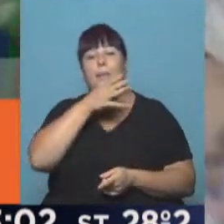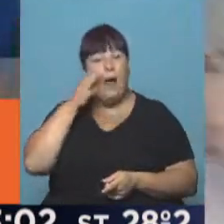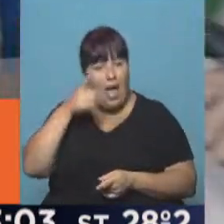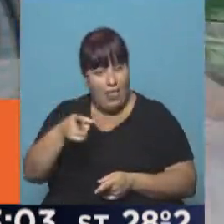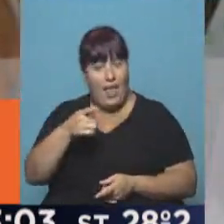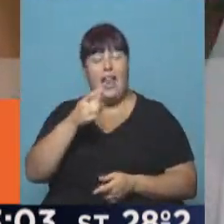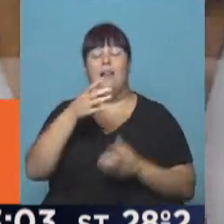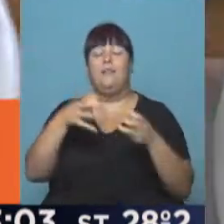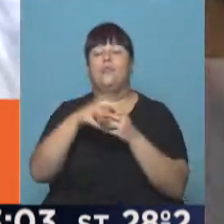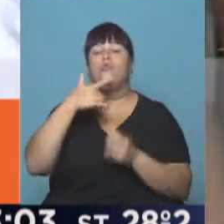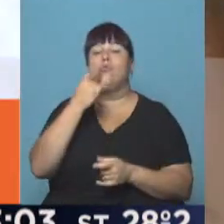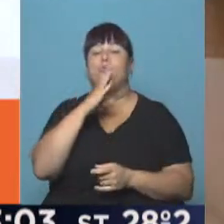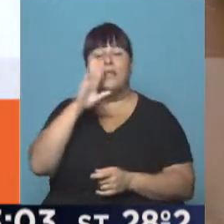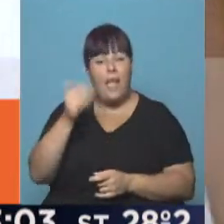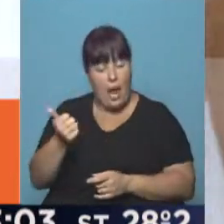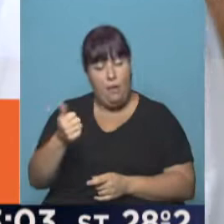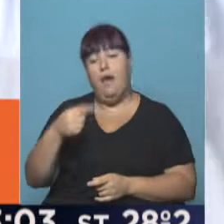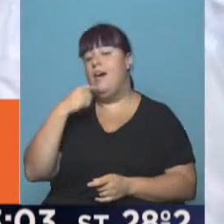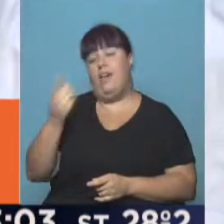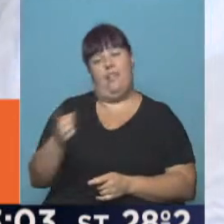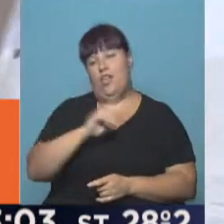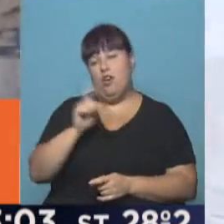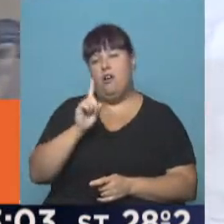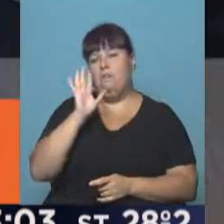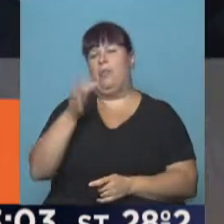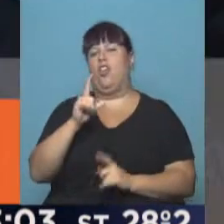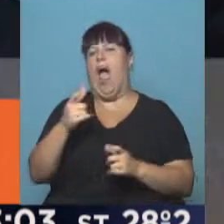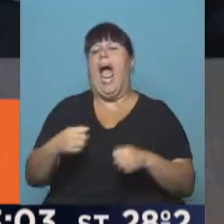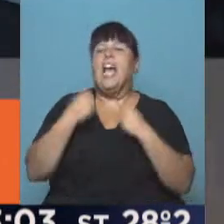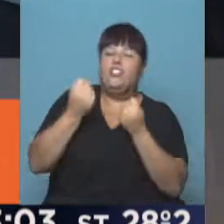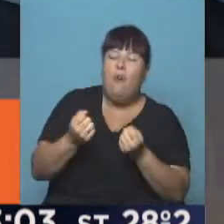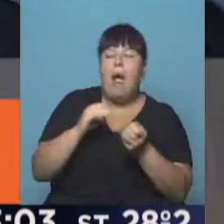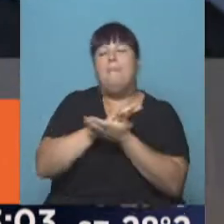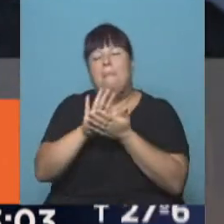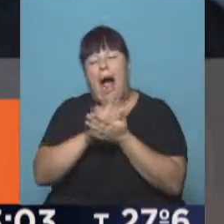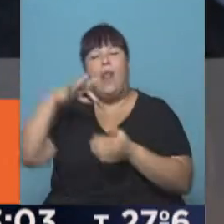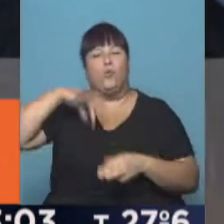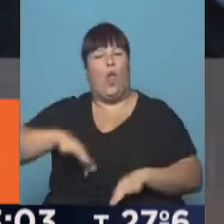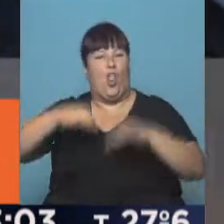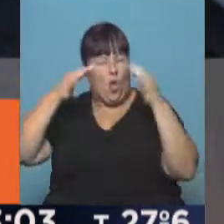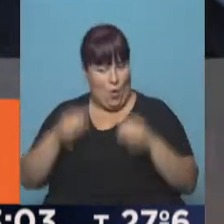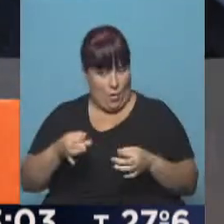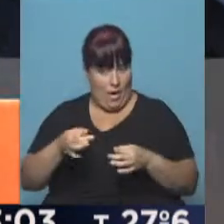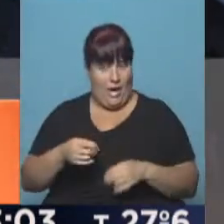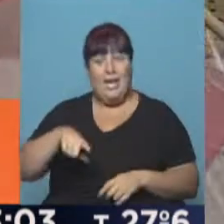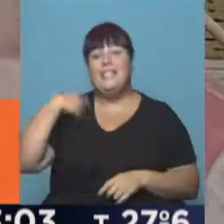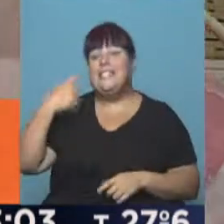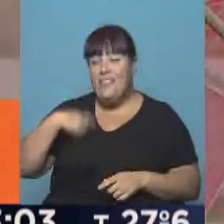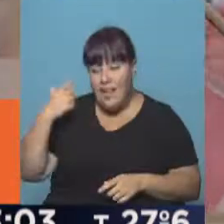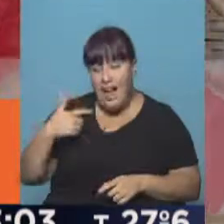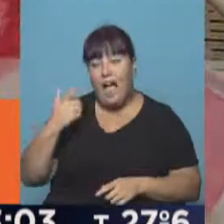Baradel, dirigente de SUTEBA, señaló que no se percibe un esfuerzo para alcanzar un salario digno y que los